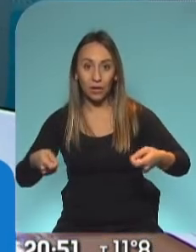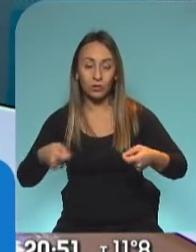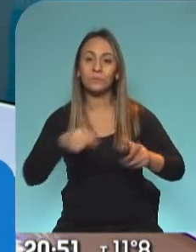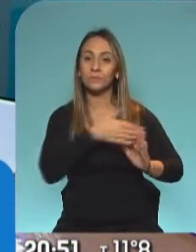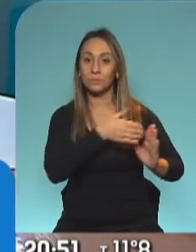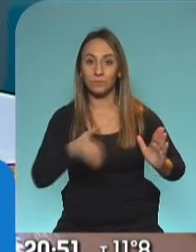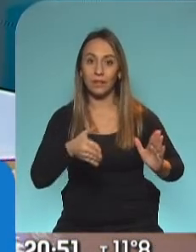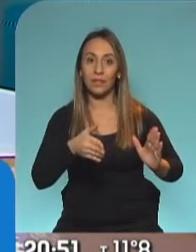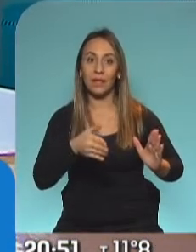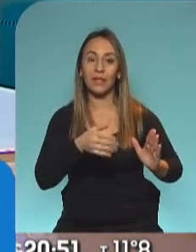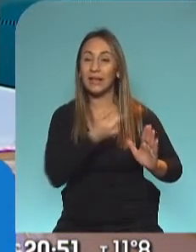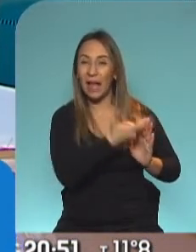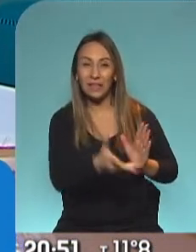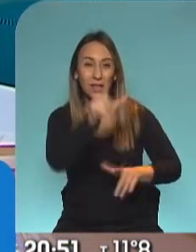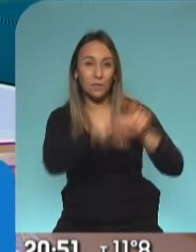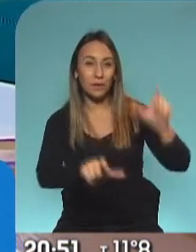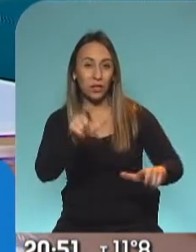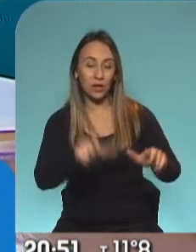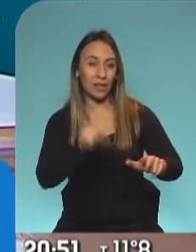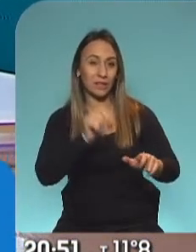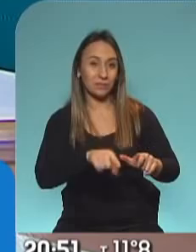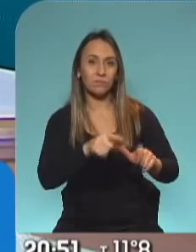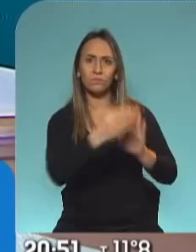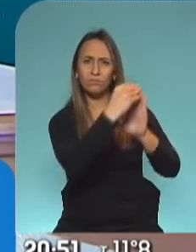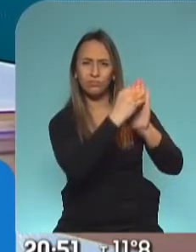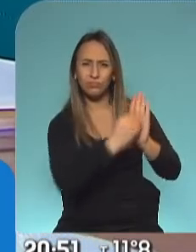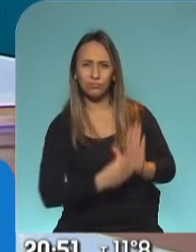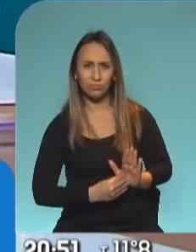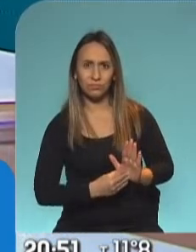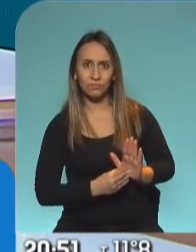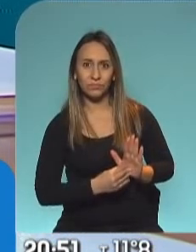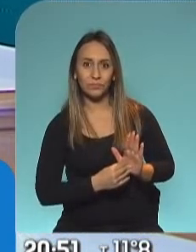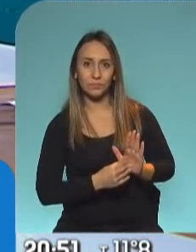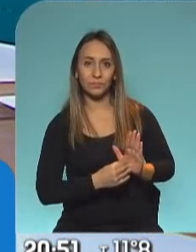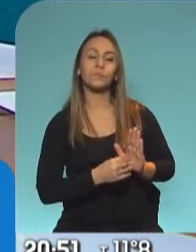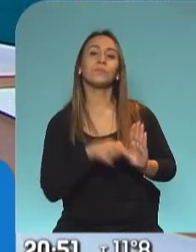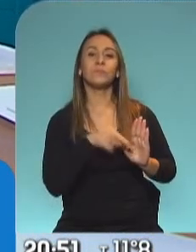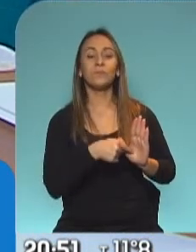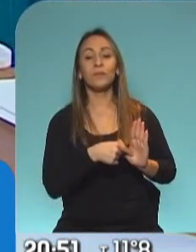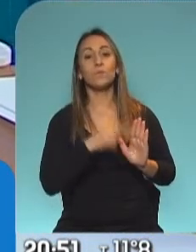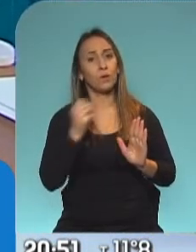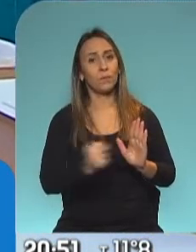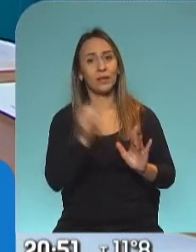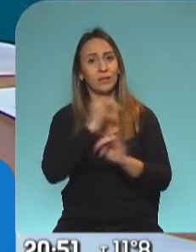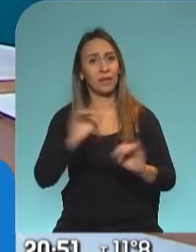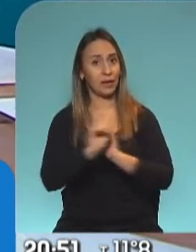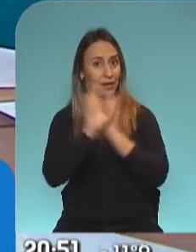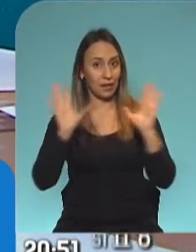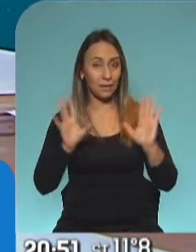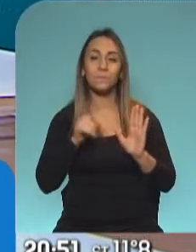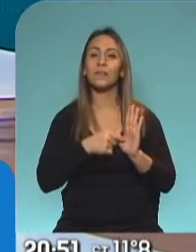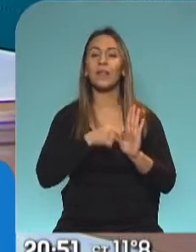partir de esa cantidad de argentinos, ciudadanos y ciudadanas que se inscribieron en el ingreso familiar. Es importante aclarar que como es un ingreso